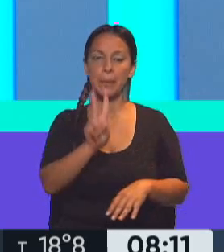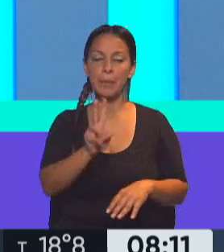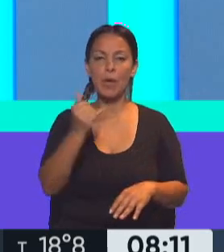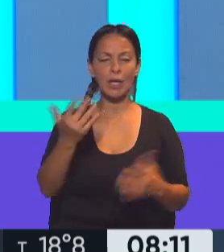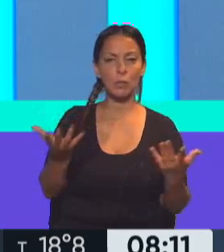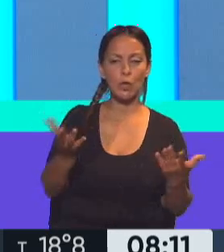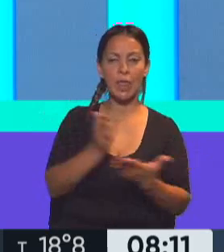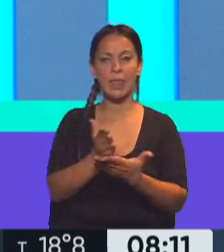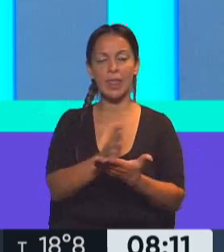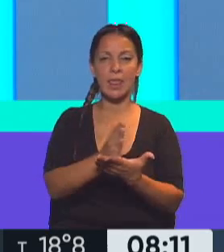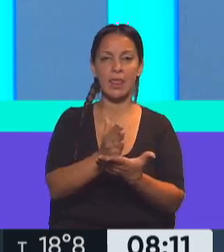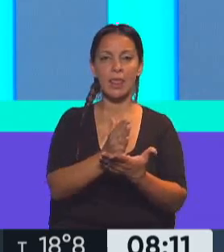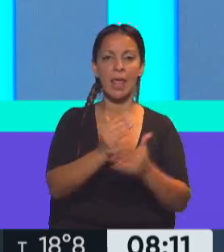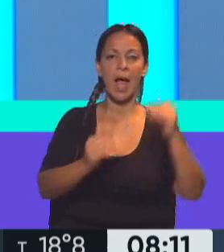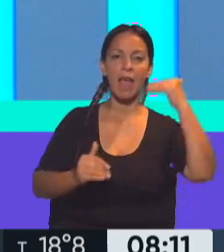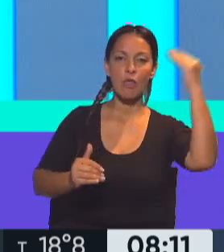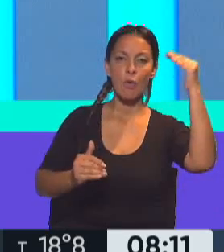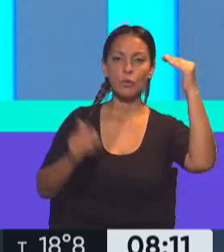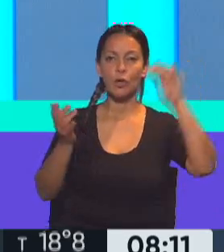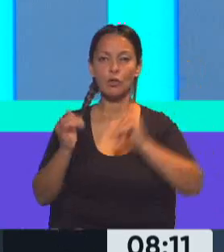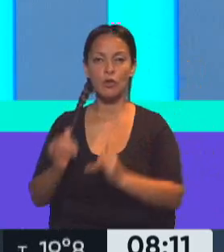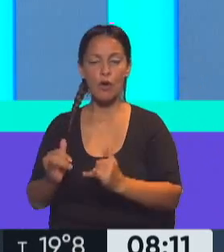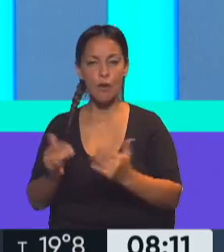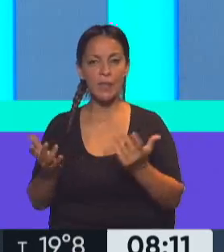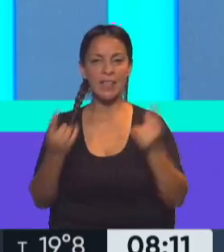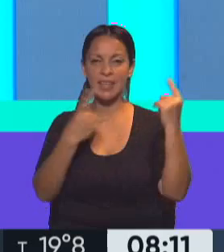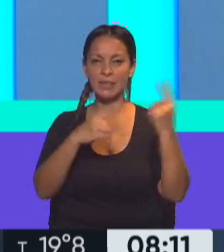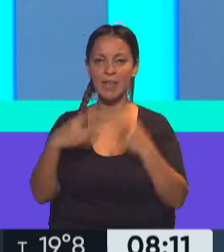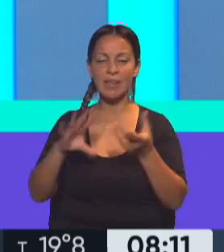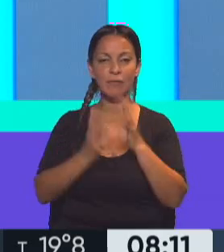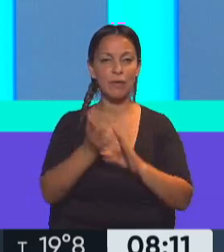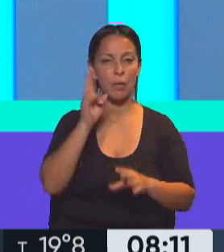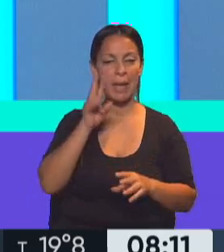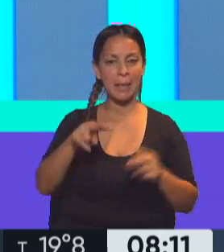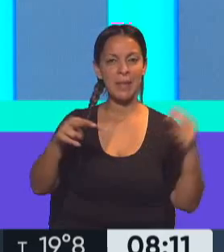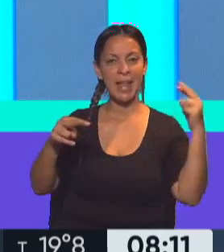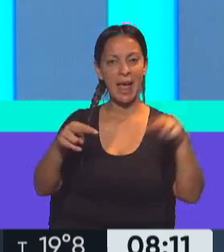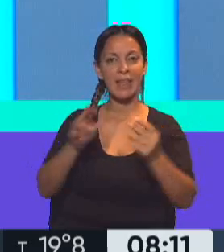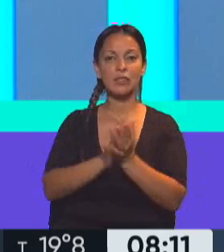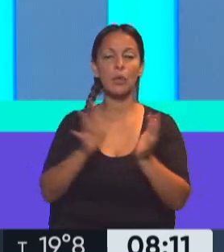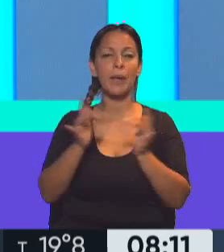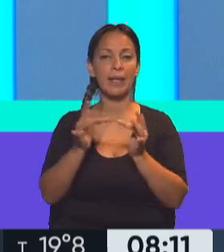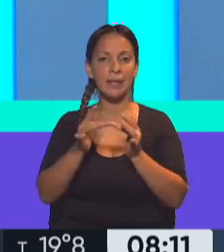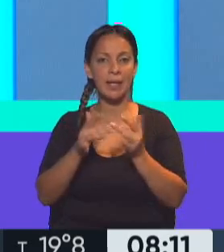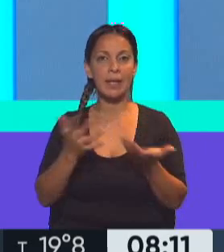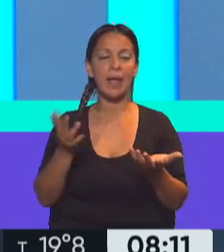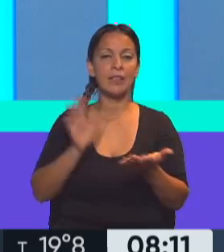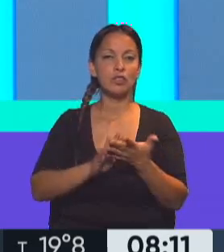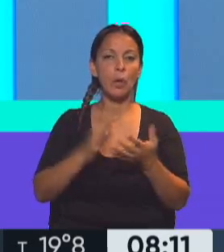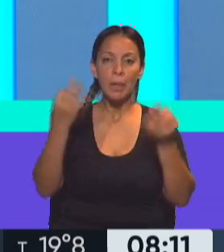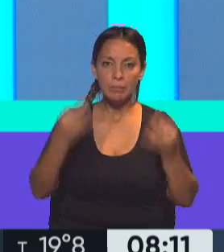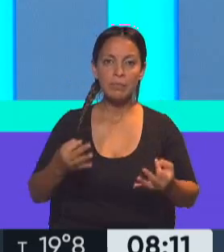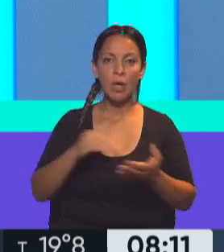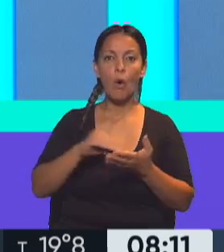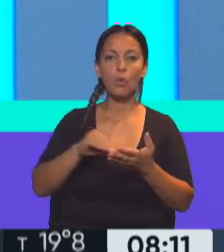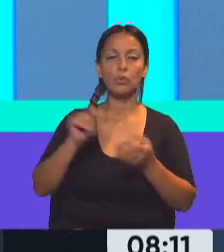disociación de las miradas entre el mundo adulto y estas generaciones respecto de la utilización plena y del efectivo uso de